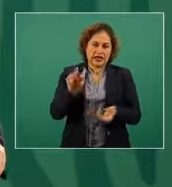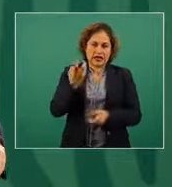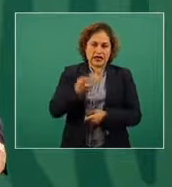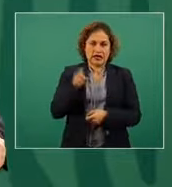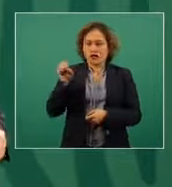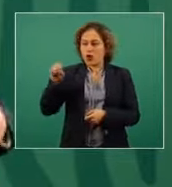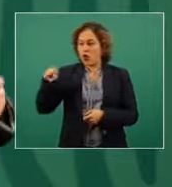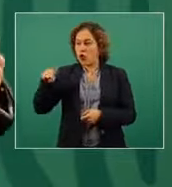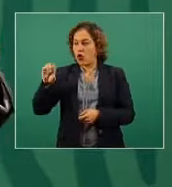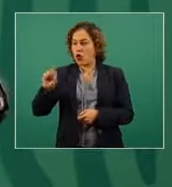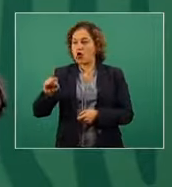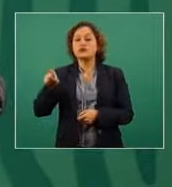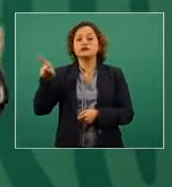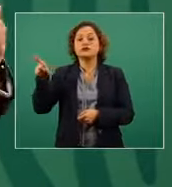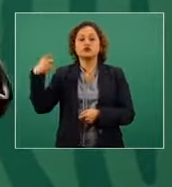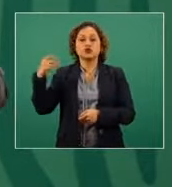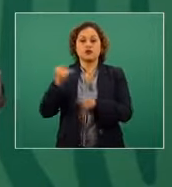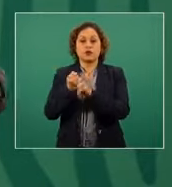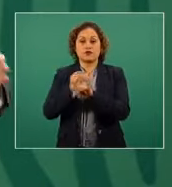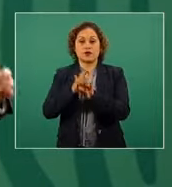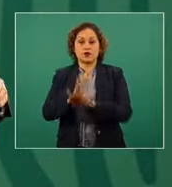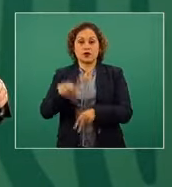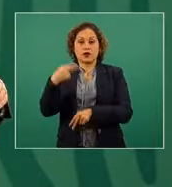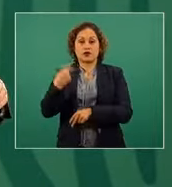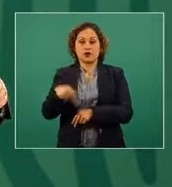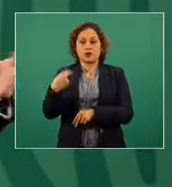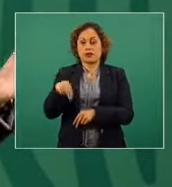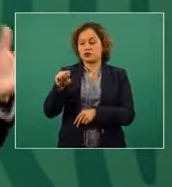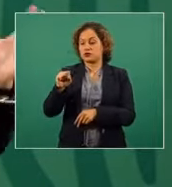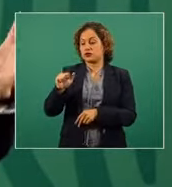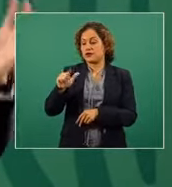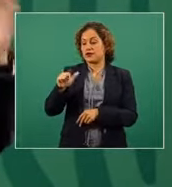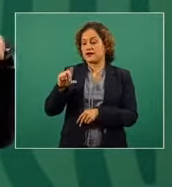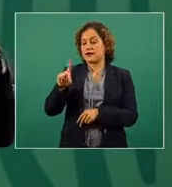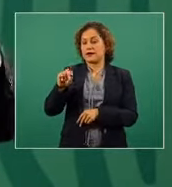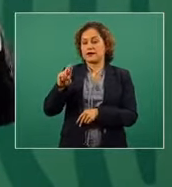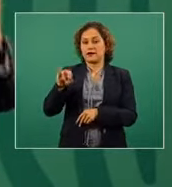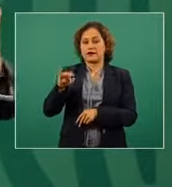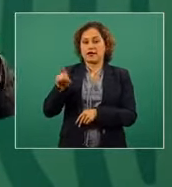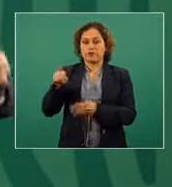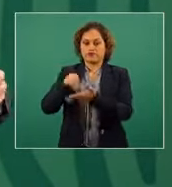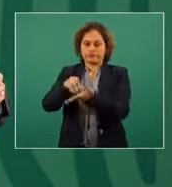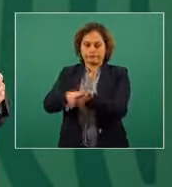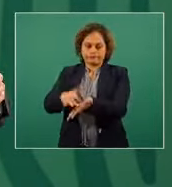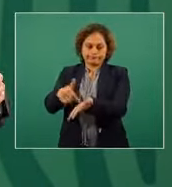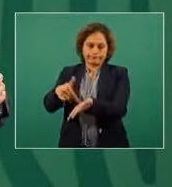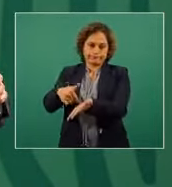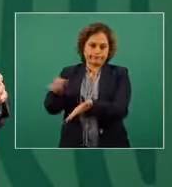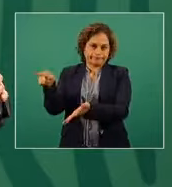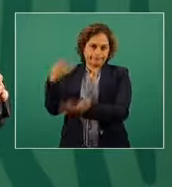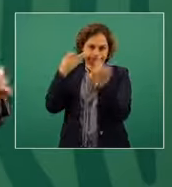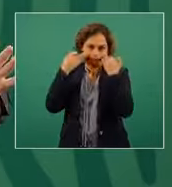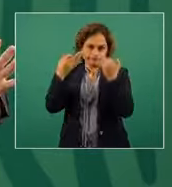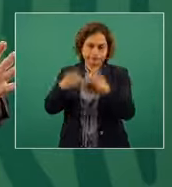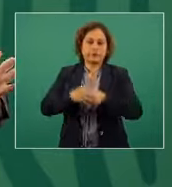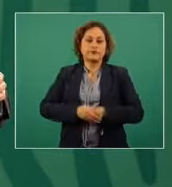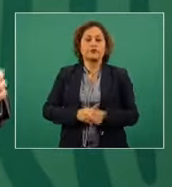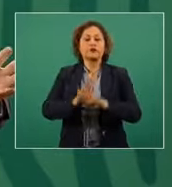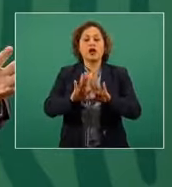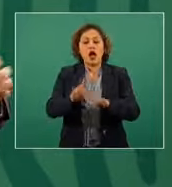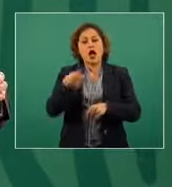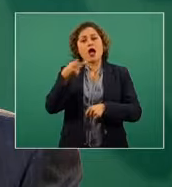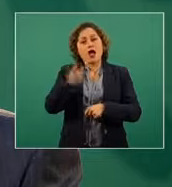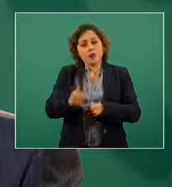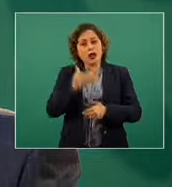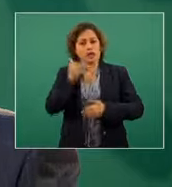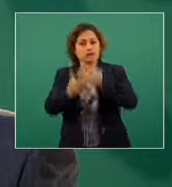ensayo Solidaridad. Sin embargo, en meses recientes ha habido un nuevo aporte de evidencia y actualmente,